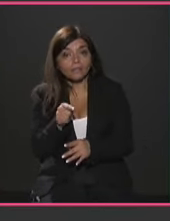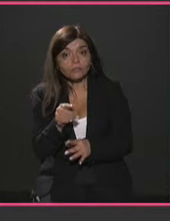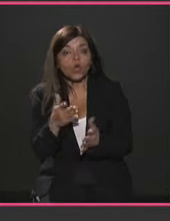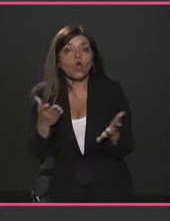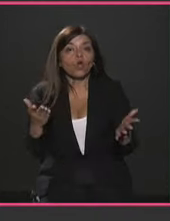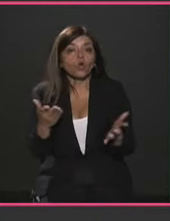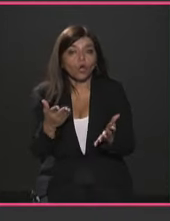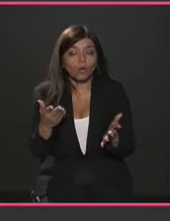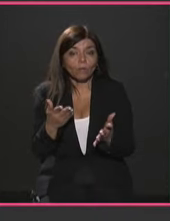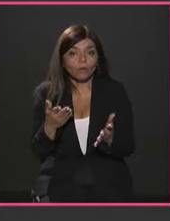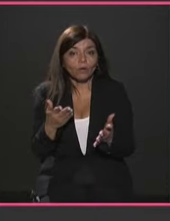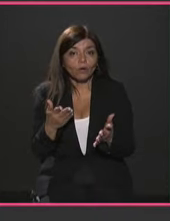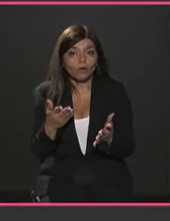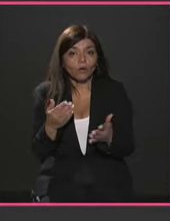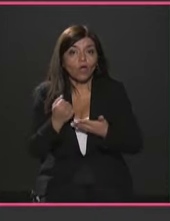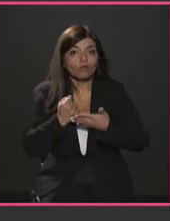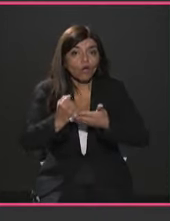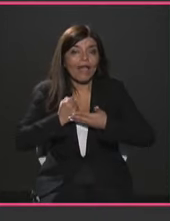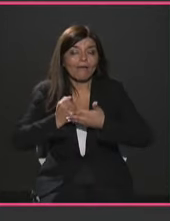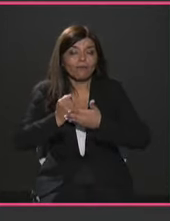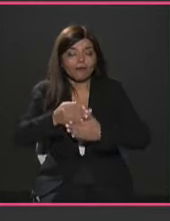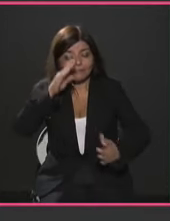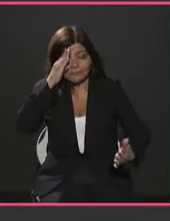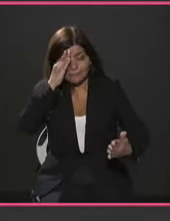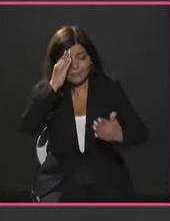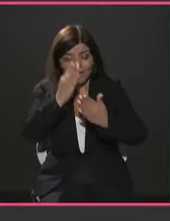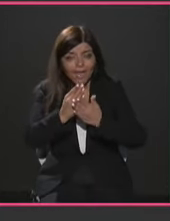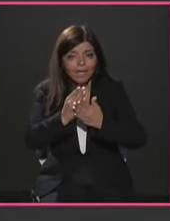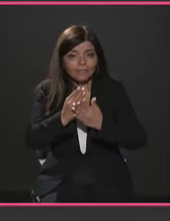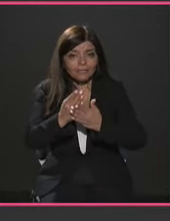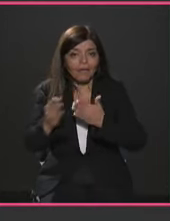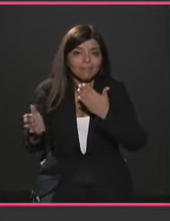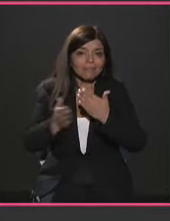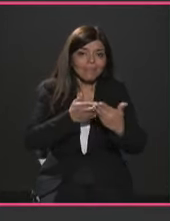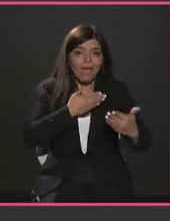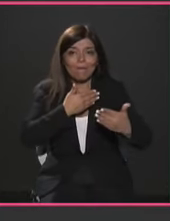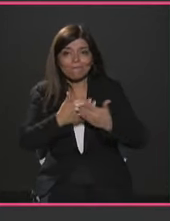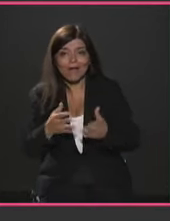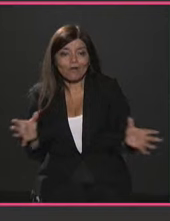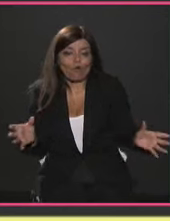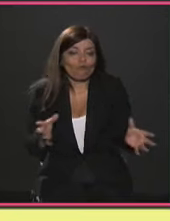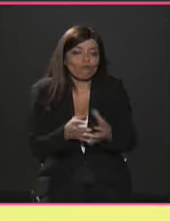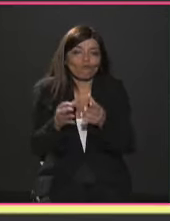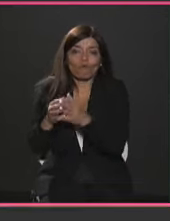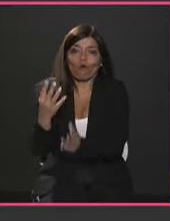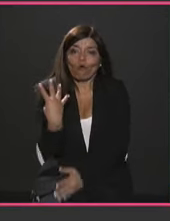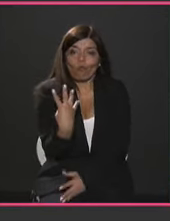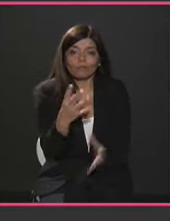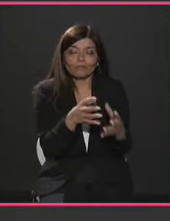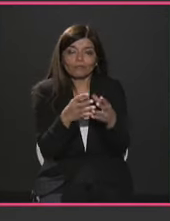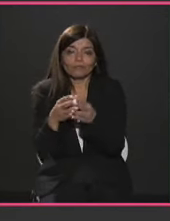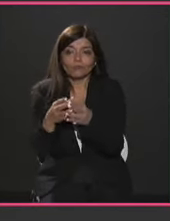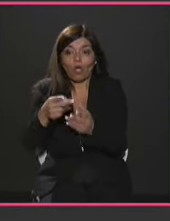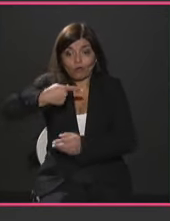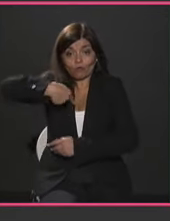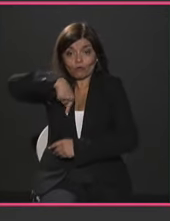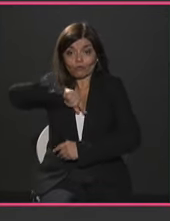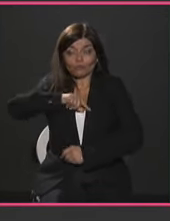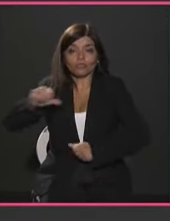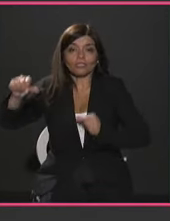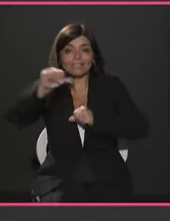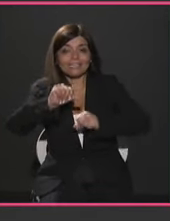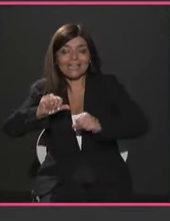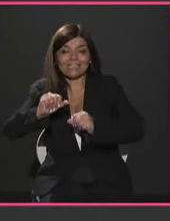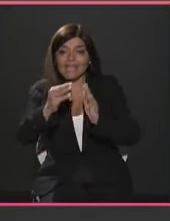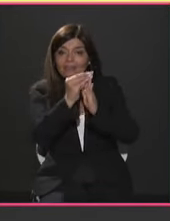sido posible sin la colaboración directa y mano a mano de por lo menos cuatro grupos de investigación diferentes el grupo de nosotros de ciencia de